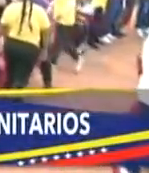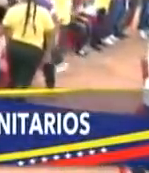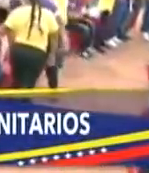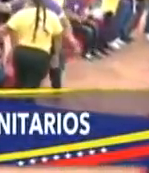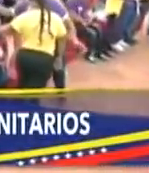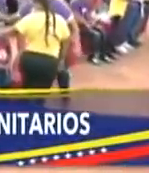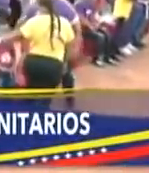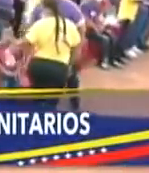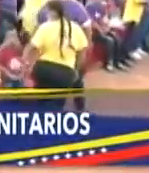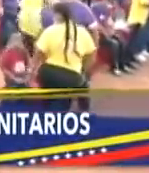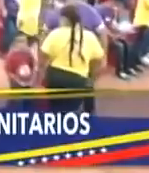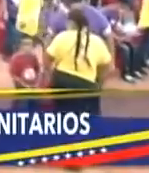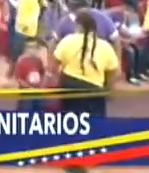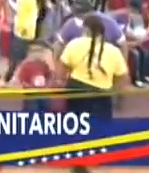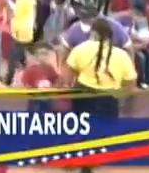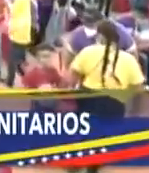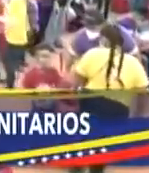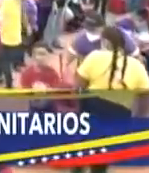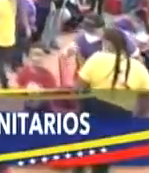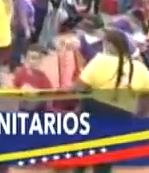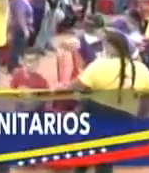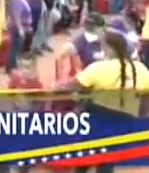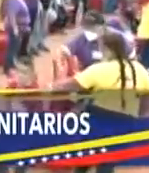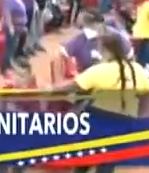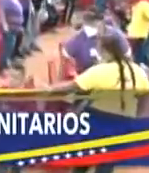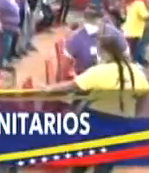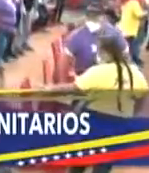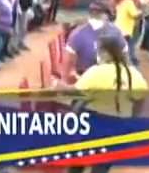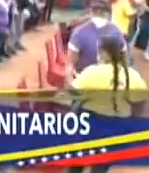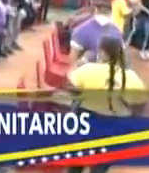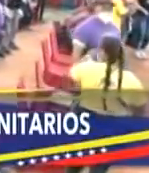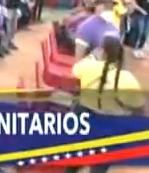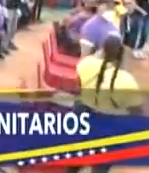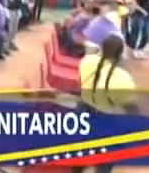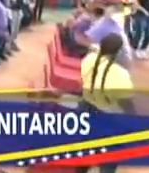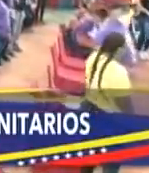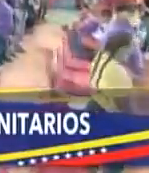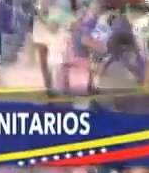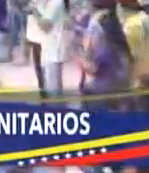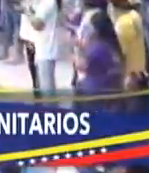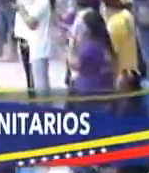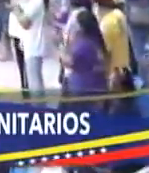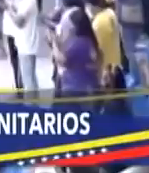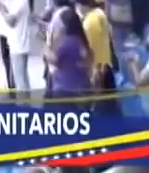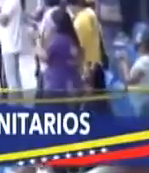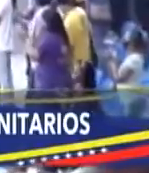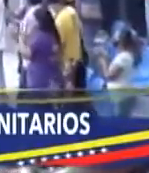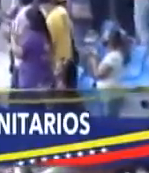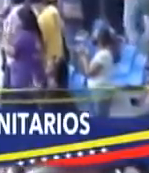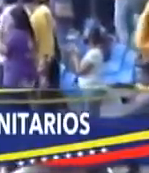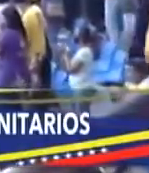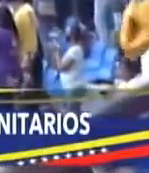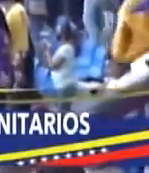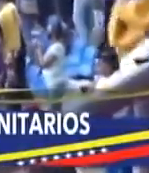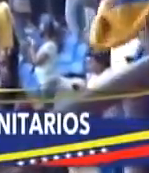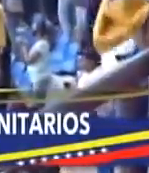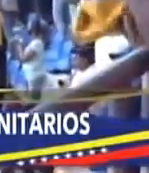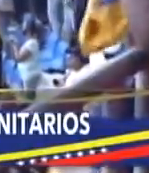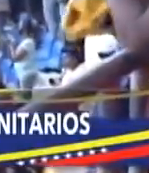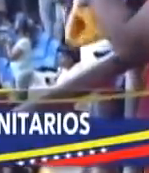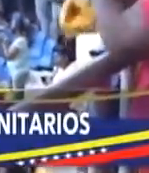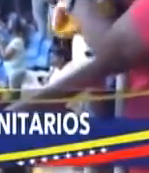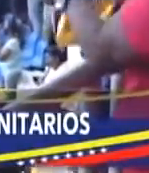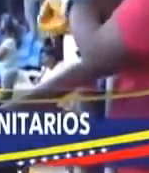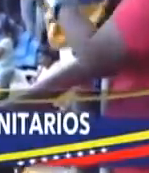sostenido desde el nivel regional con el gobernador José Alejandro Terán, en